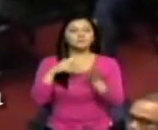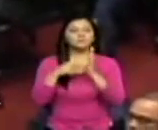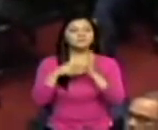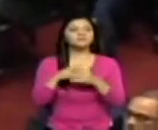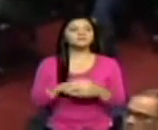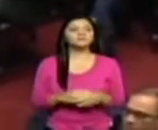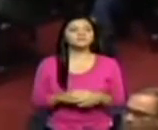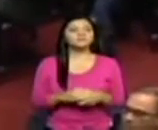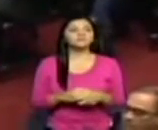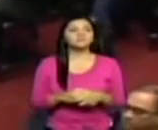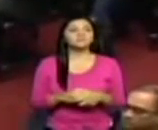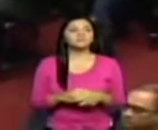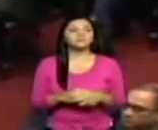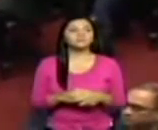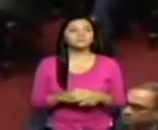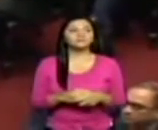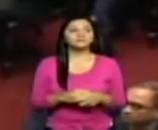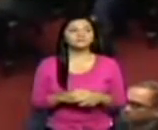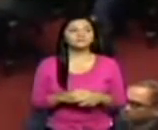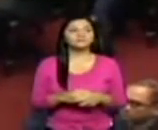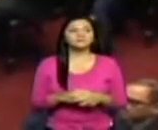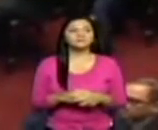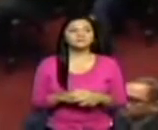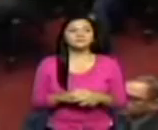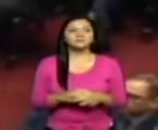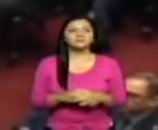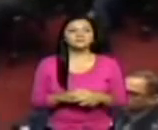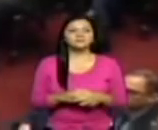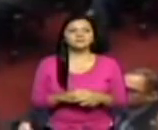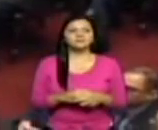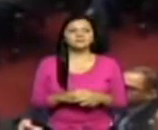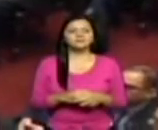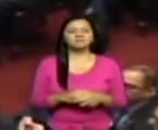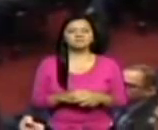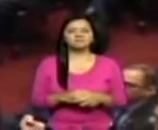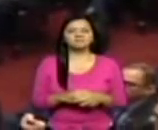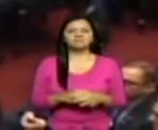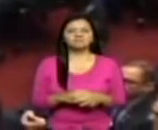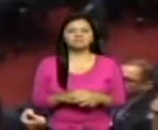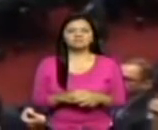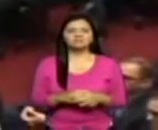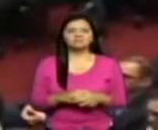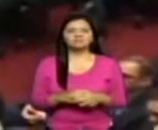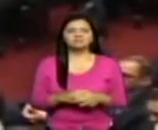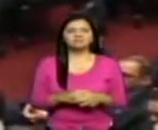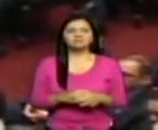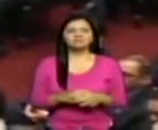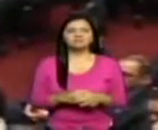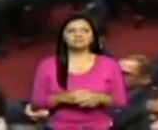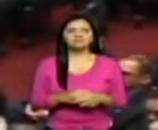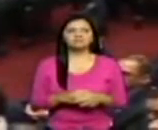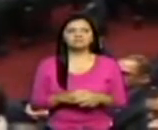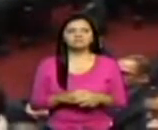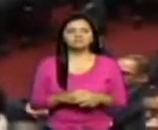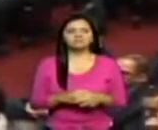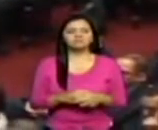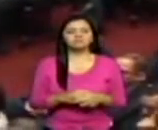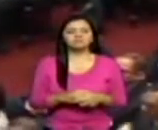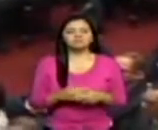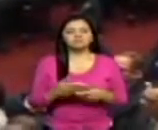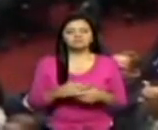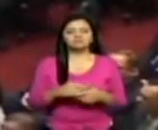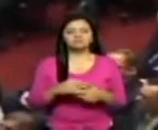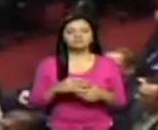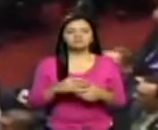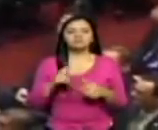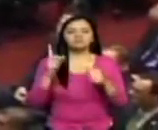presidente juzgue necesarias y convenientes para su consideración por el Congreso. Los mensajes acciones del presidente de la República, salvo el primero de